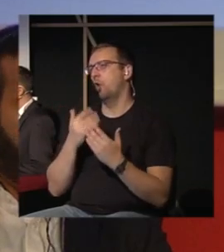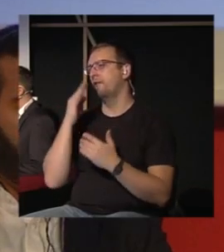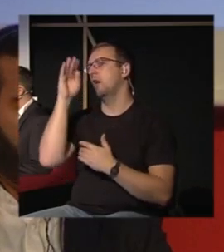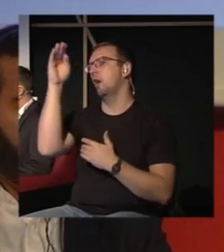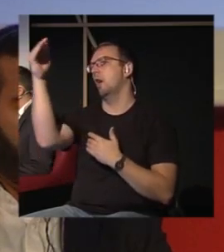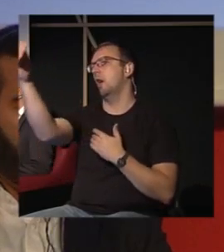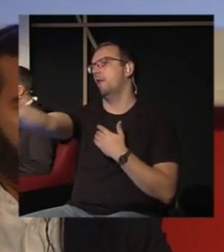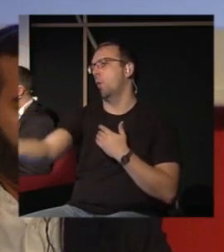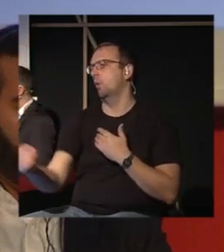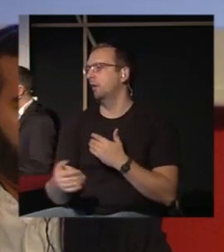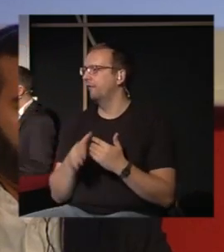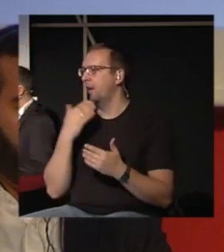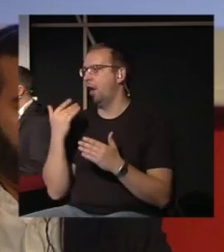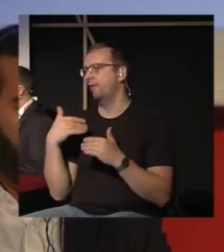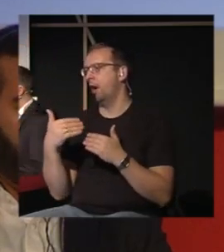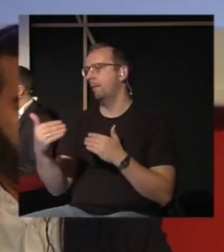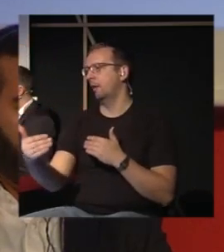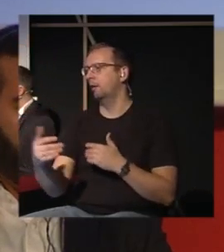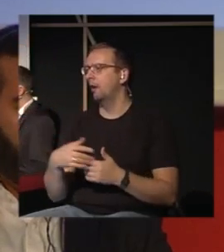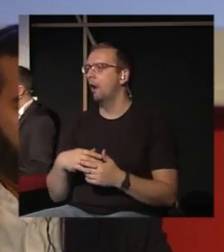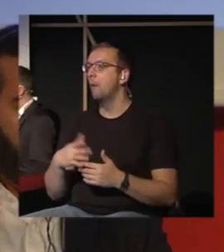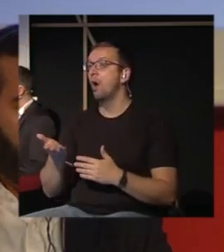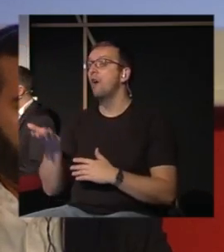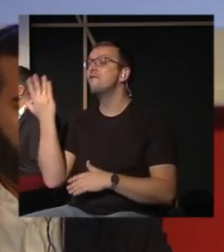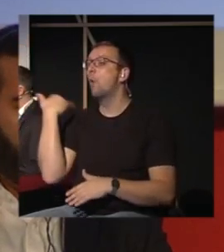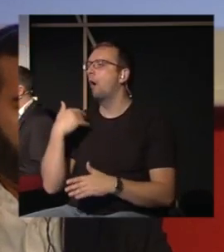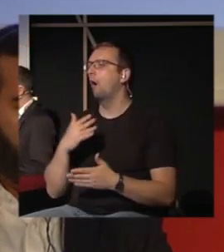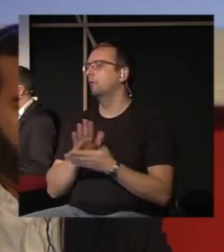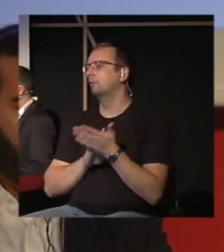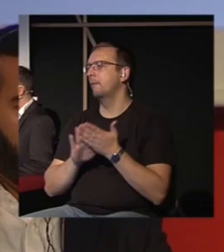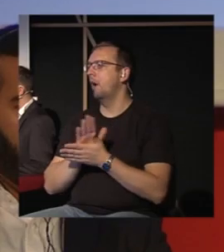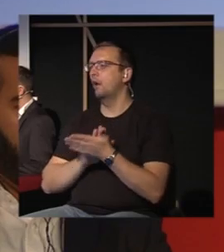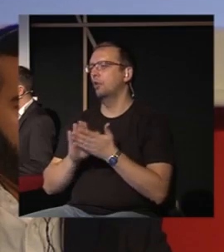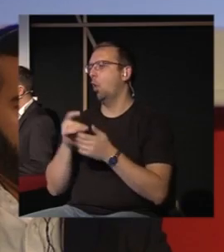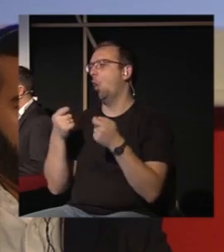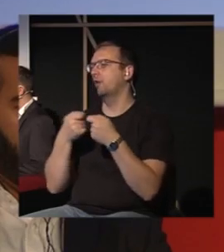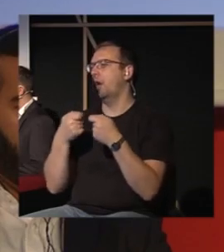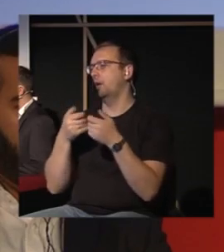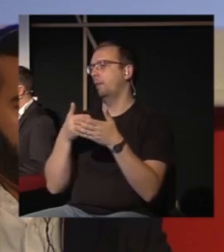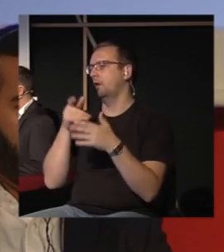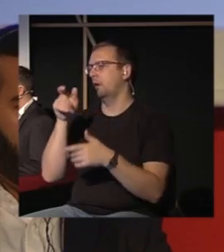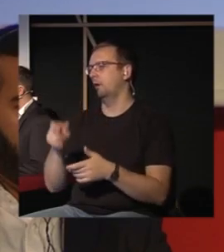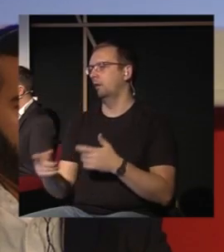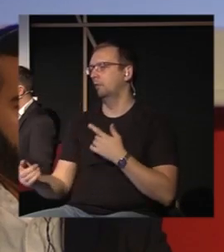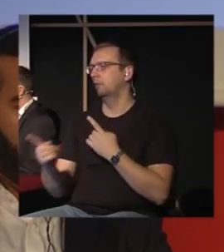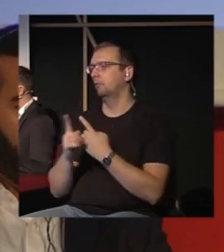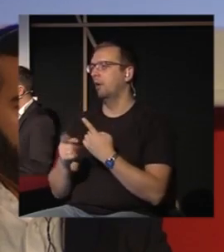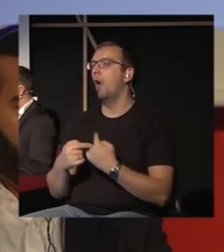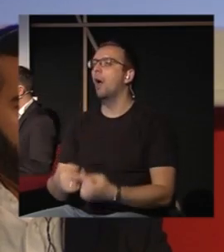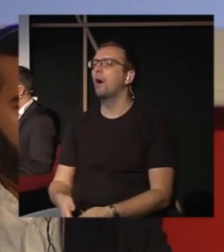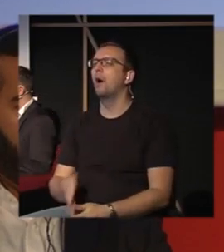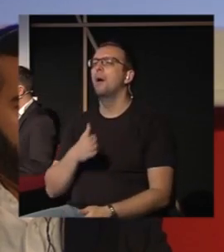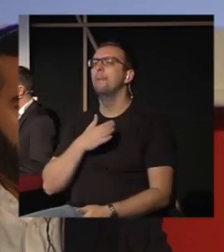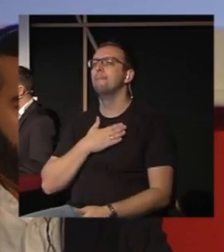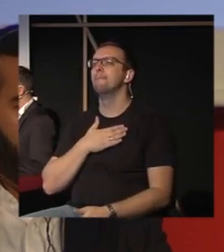mí personalmente más he aprendido en estos dos años es conocerlos a ellos personalmente. O